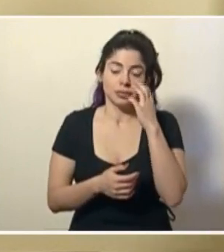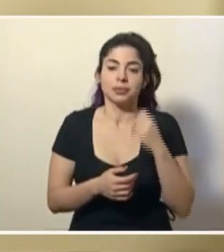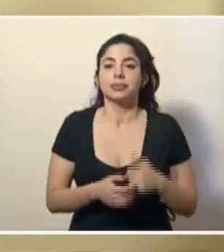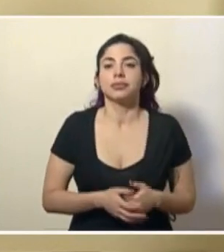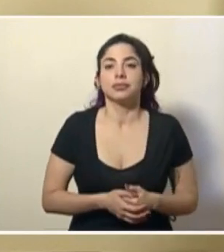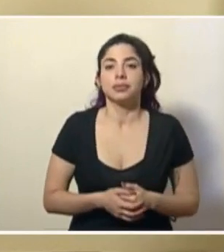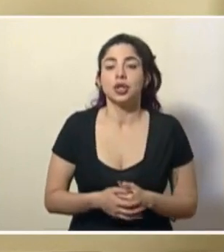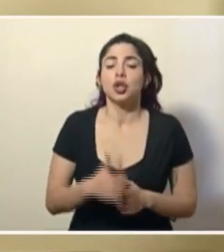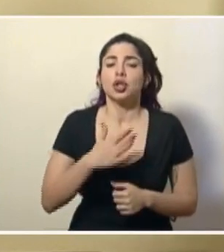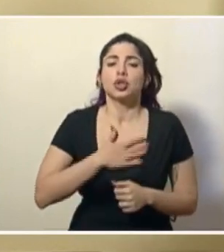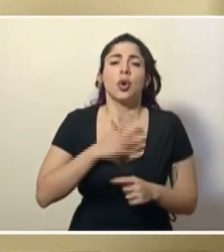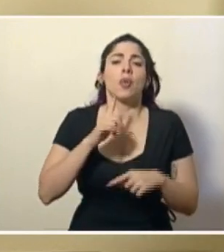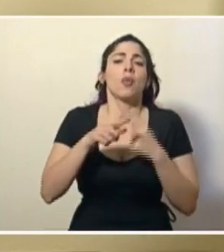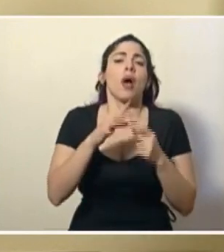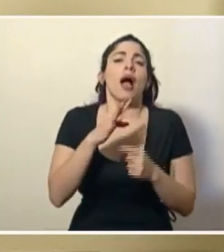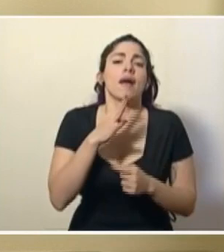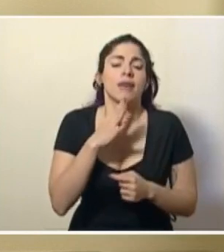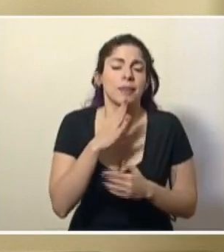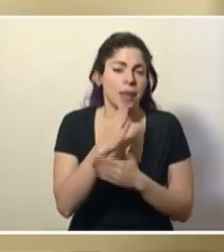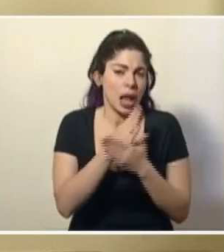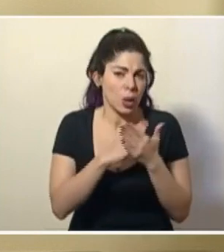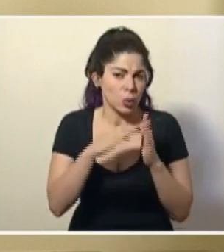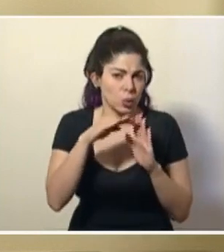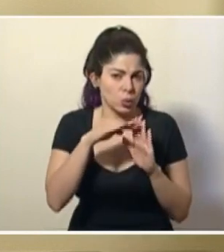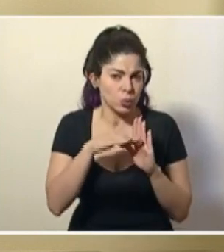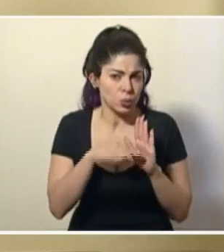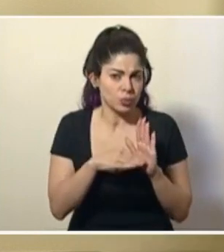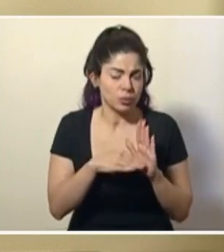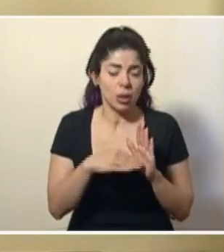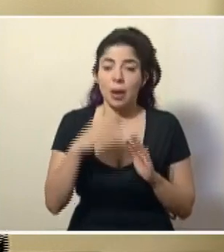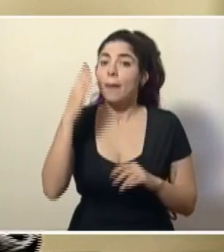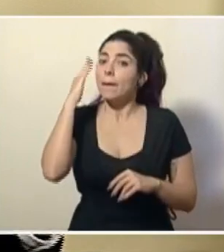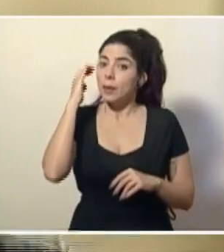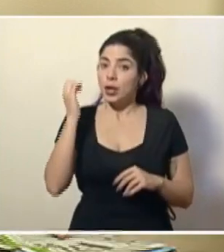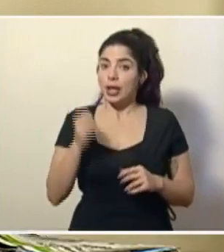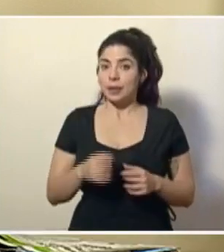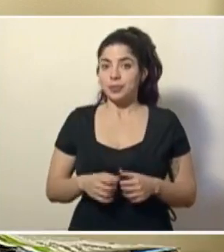yo voy a referirme a algunos puntos, porque